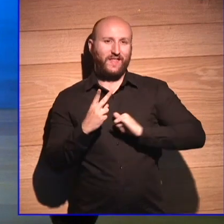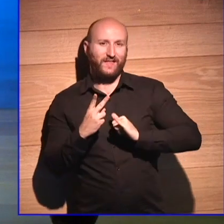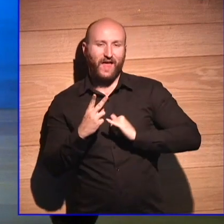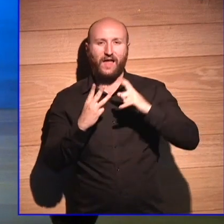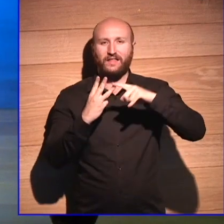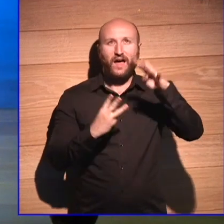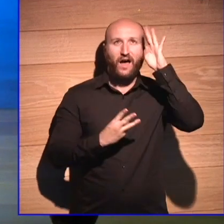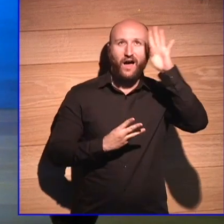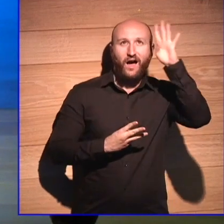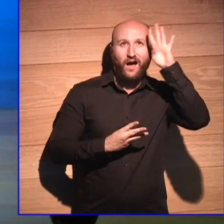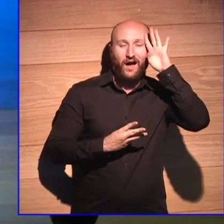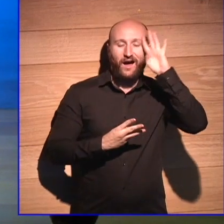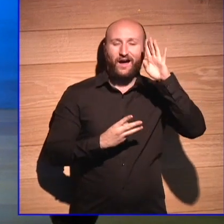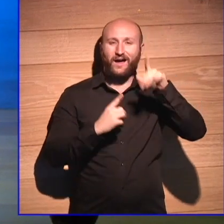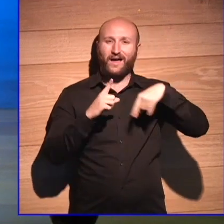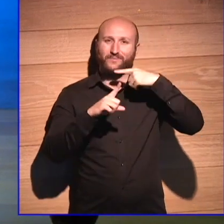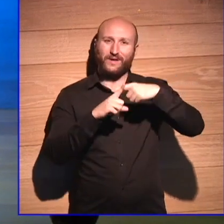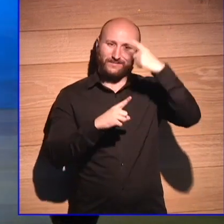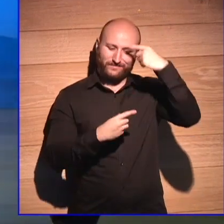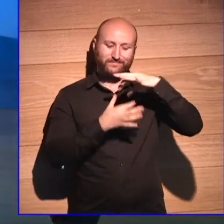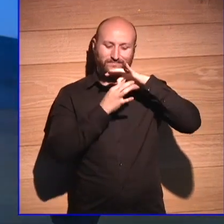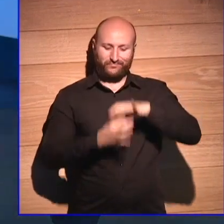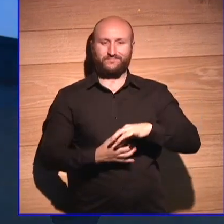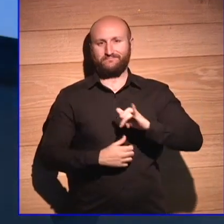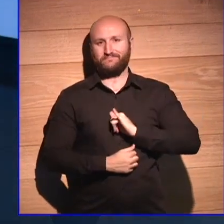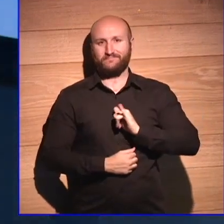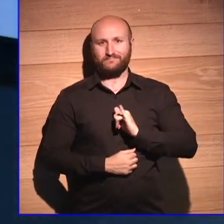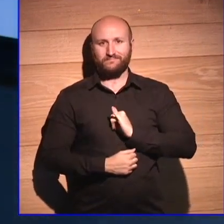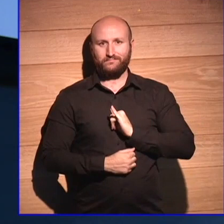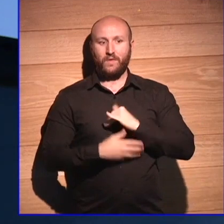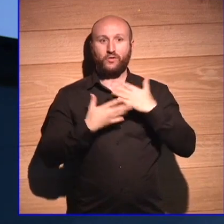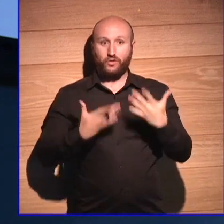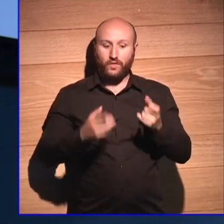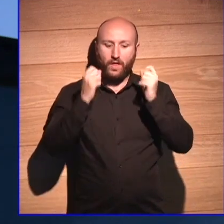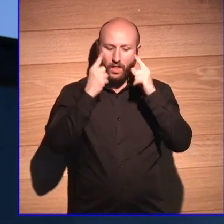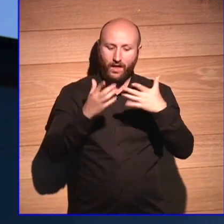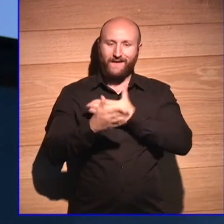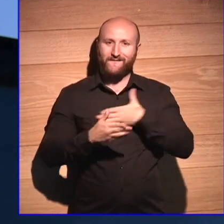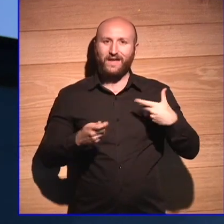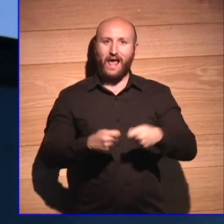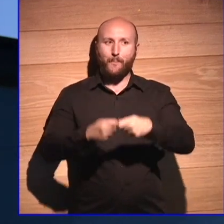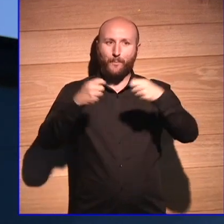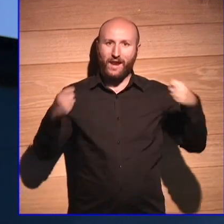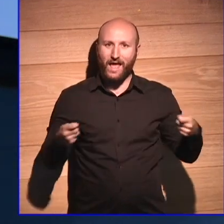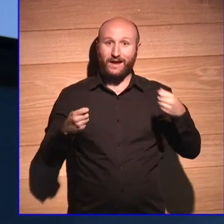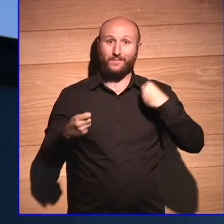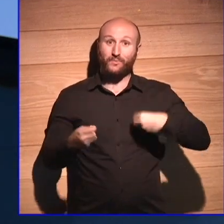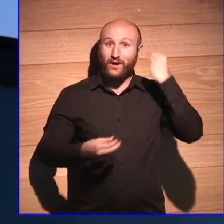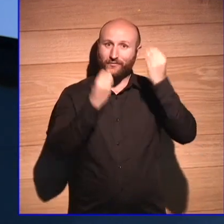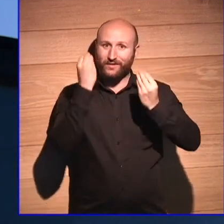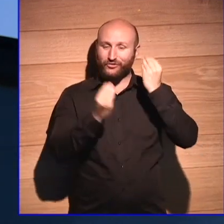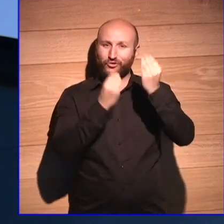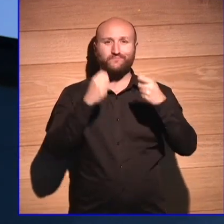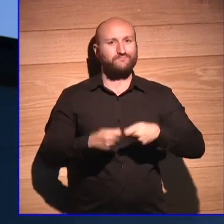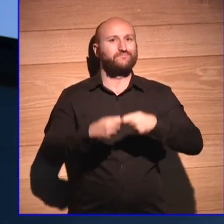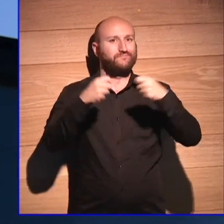y al fin y al cabo el relato de lo que somos. Y entonces nos dimos cuenta que queríamos ampliarlo, esa reflexión ya, pues, a